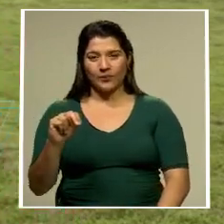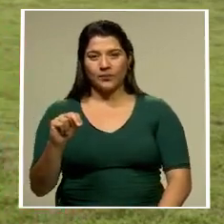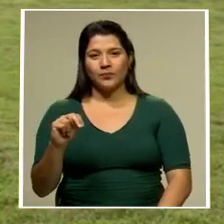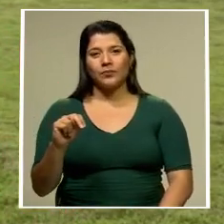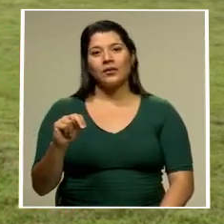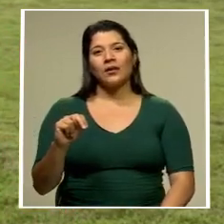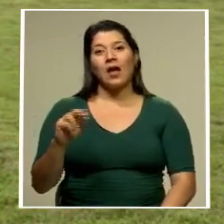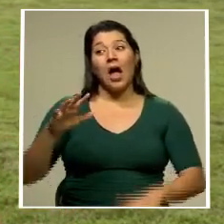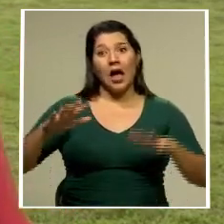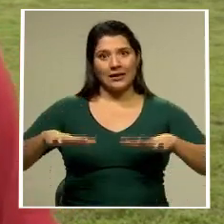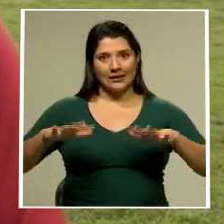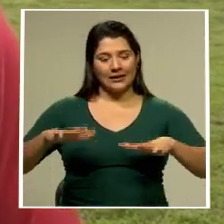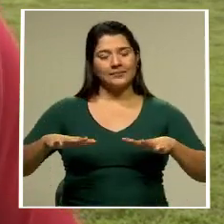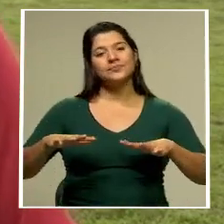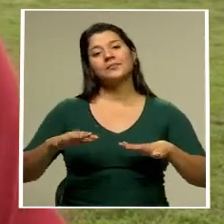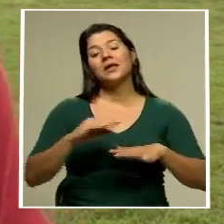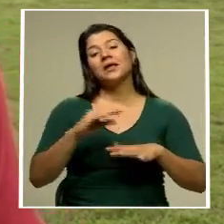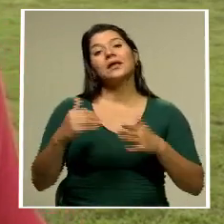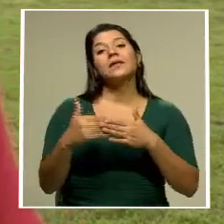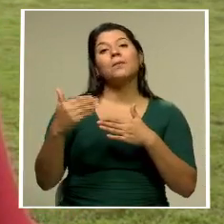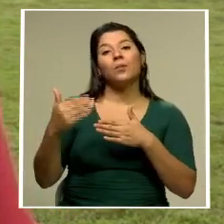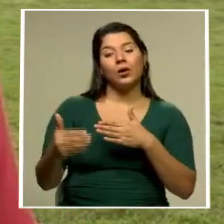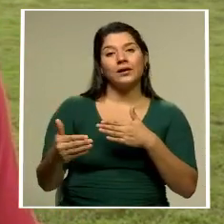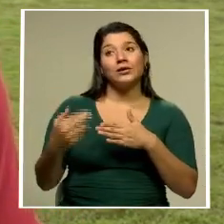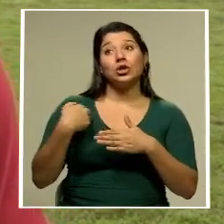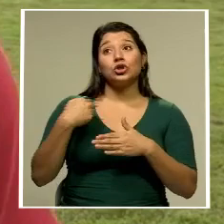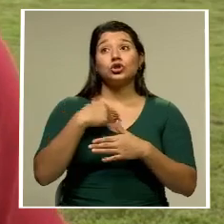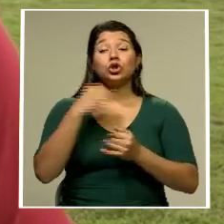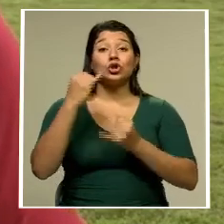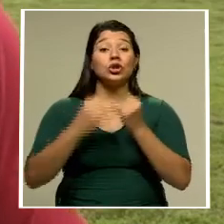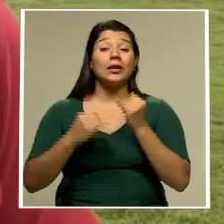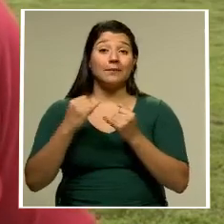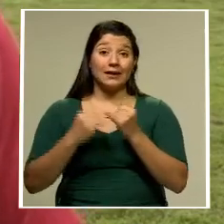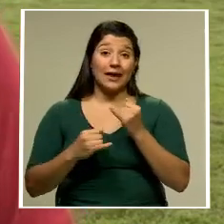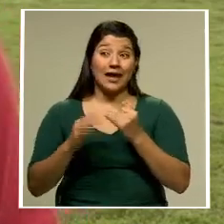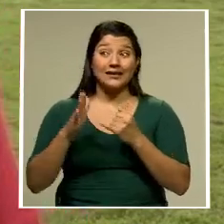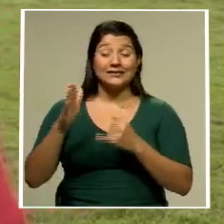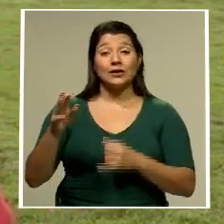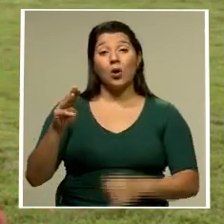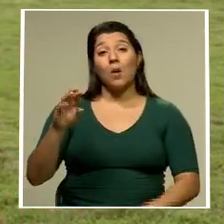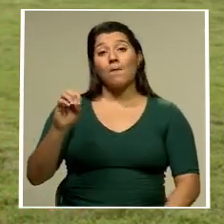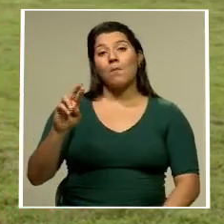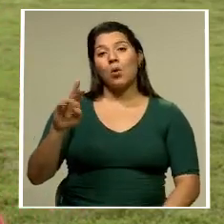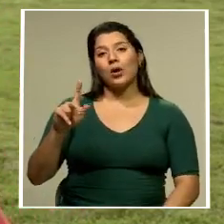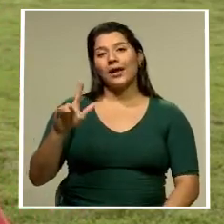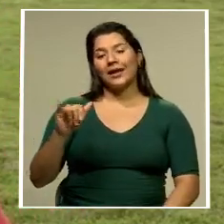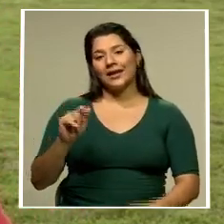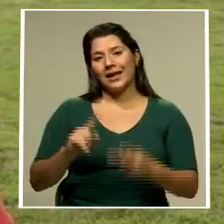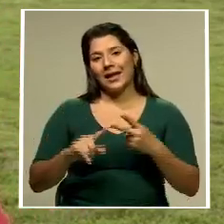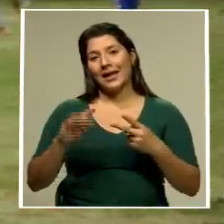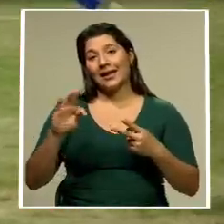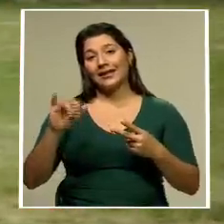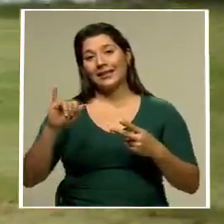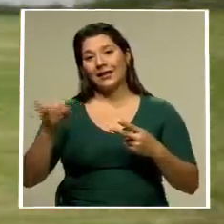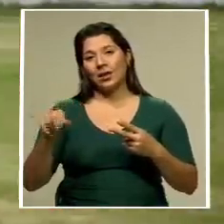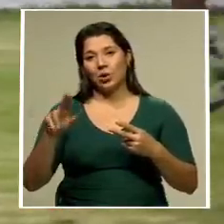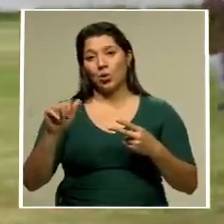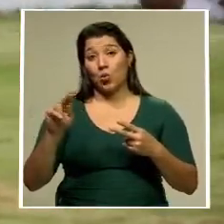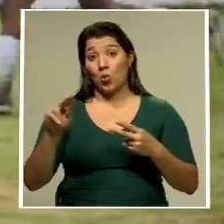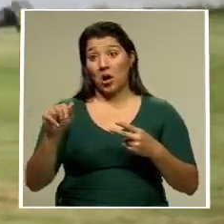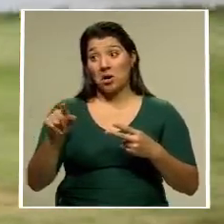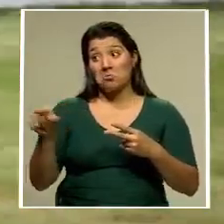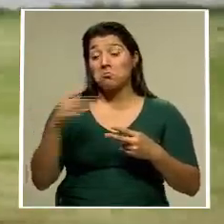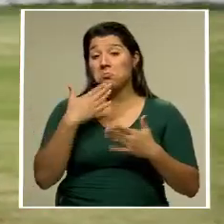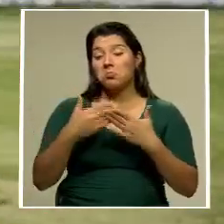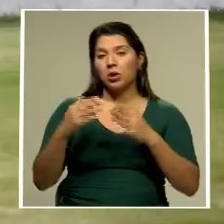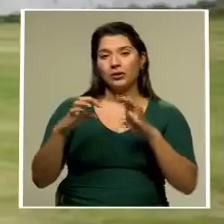en donde está la sede de nosotros, y ya luego terminar la gira yendo a Morelia y a Tijuana contra muy buenos equipos. Precisamente el anotador